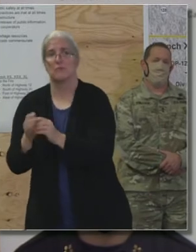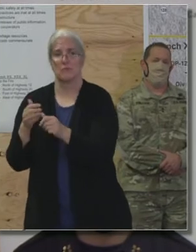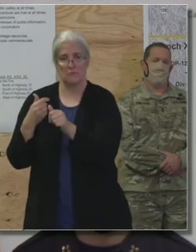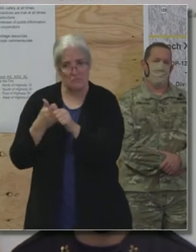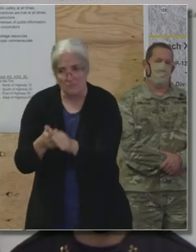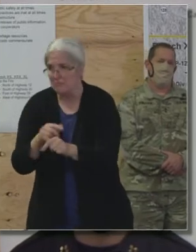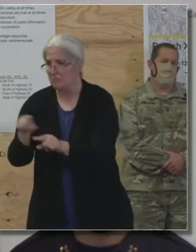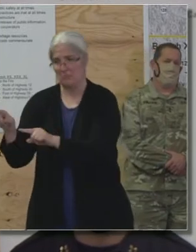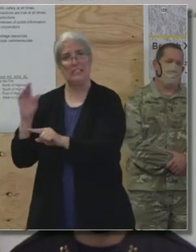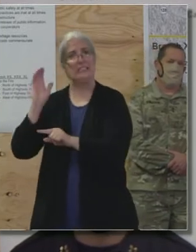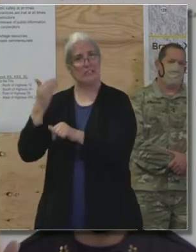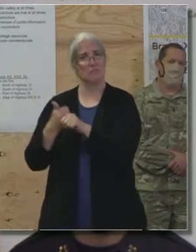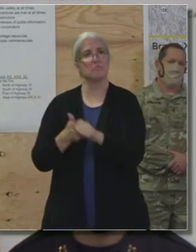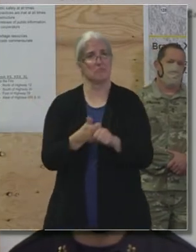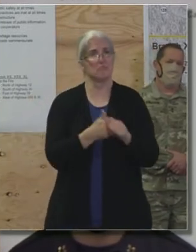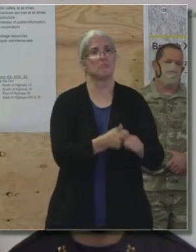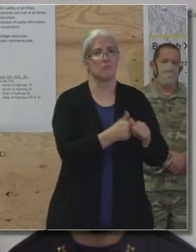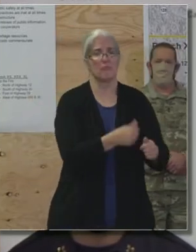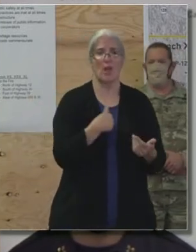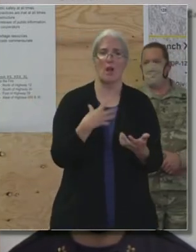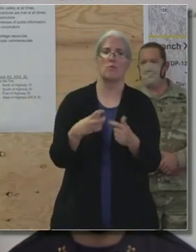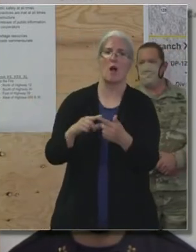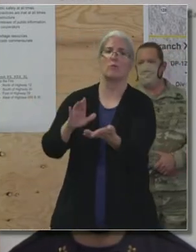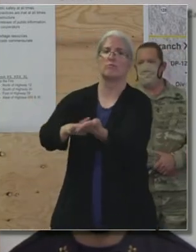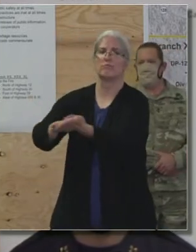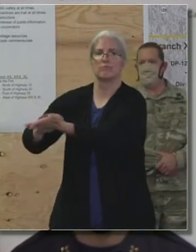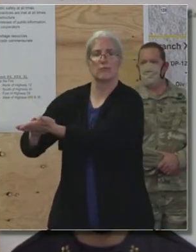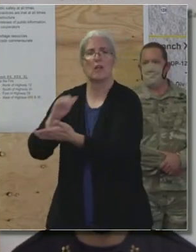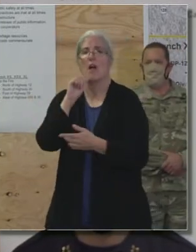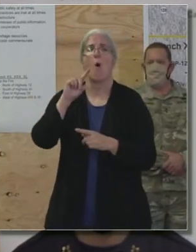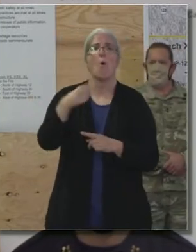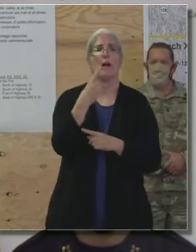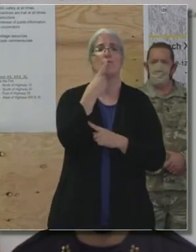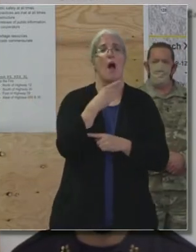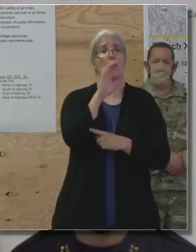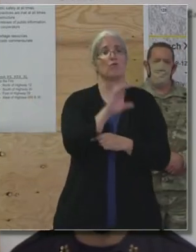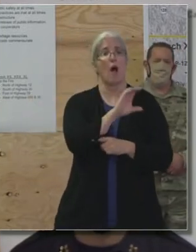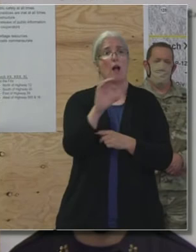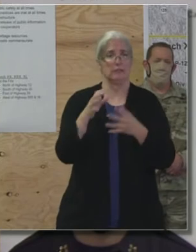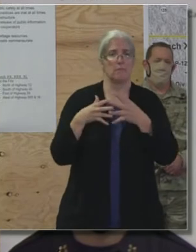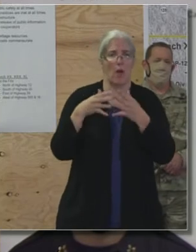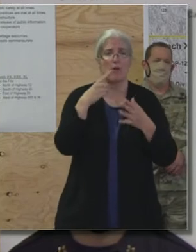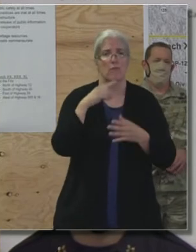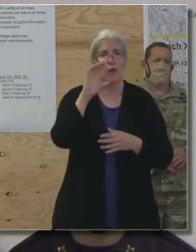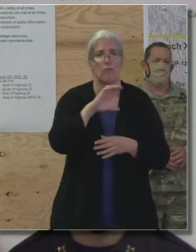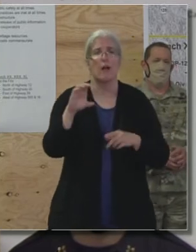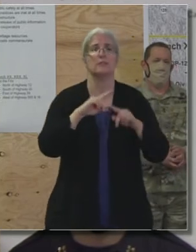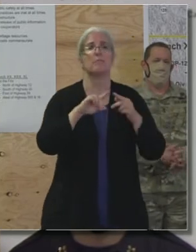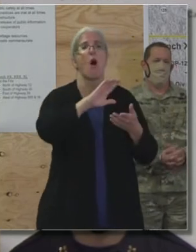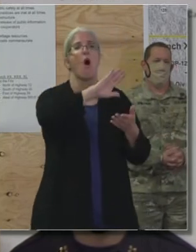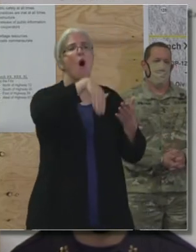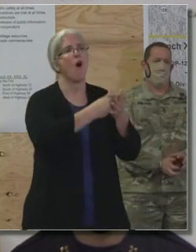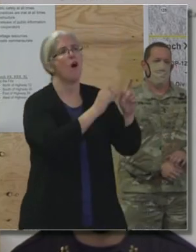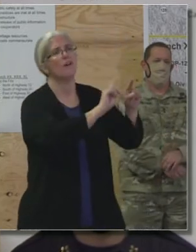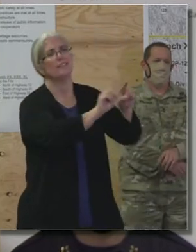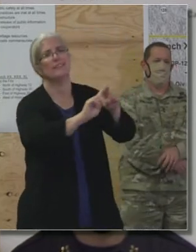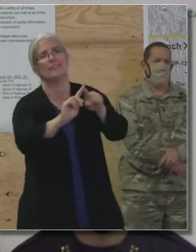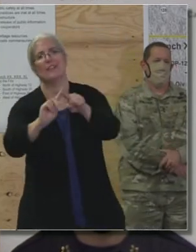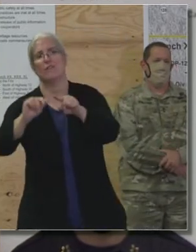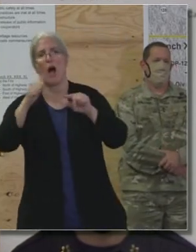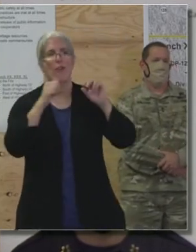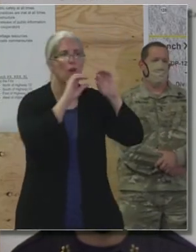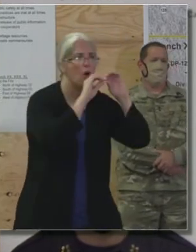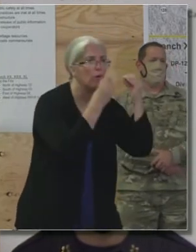72 horas quiero laudar el trabajo no solo de la cruz roja sino también de los otros miembros del